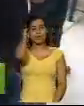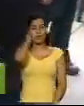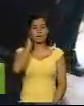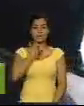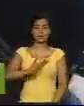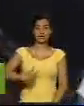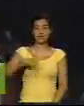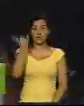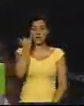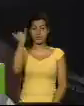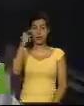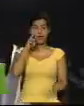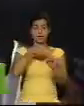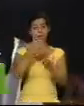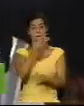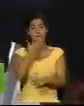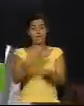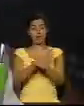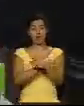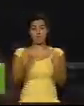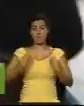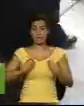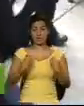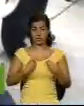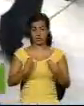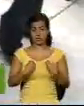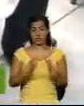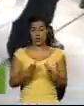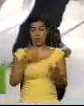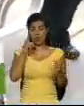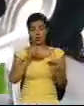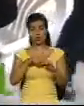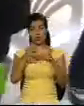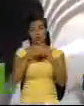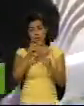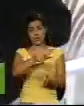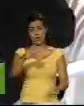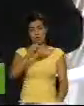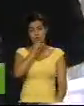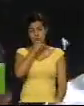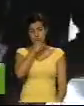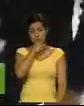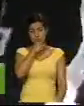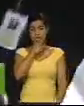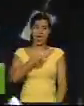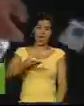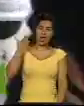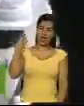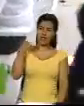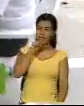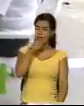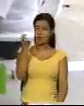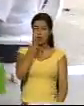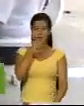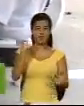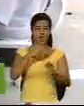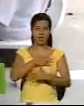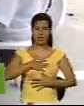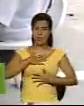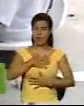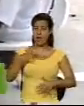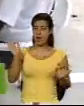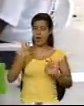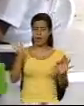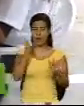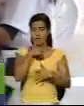presidente para un mejor beneficio en pro de nuestros ancianos que anteriormente no gozaban y que hoy en